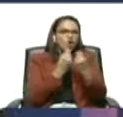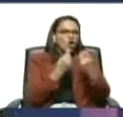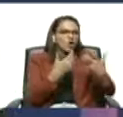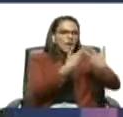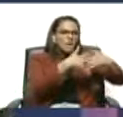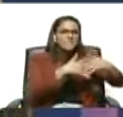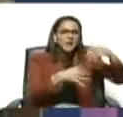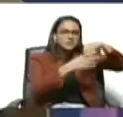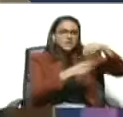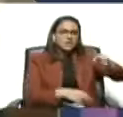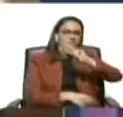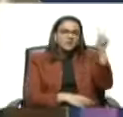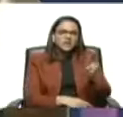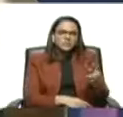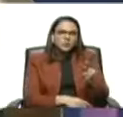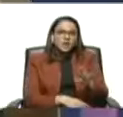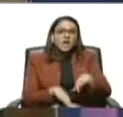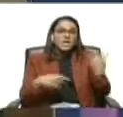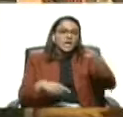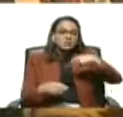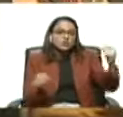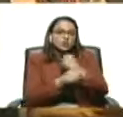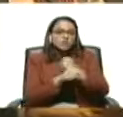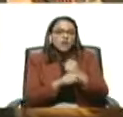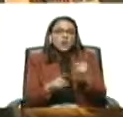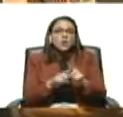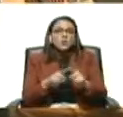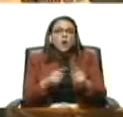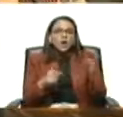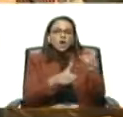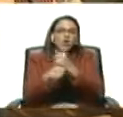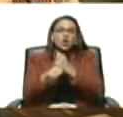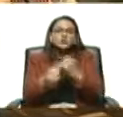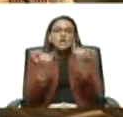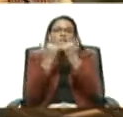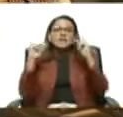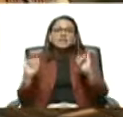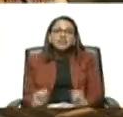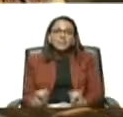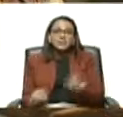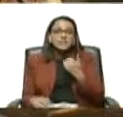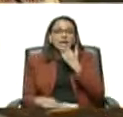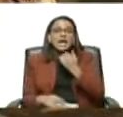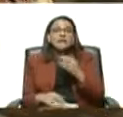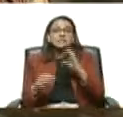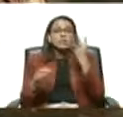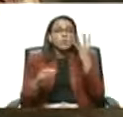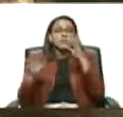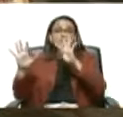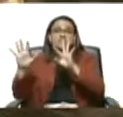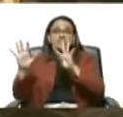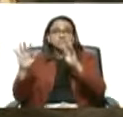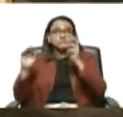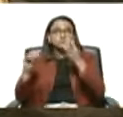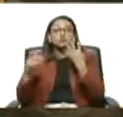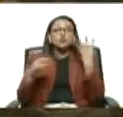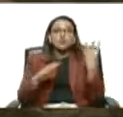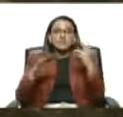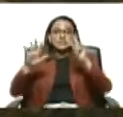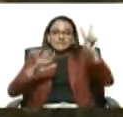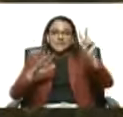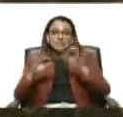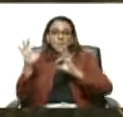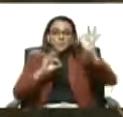dependiente, donde no producíamos ni nuestros alimentos. Hoy el 97% de los alimentos se produce en Venezuela para sustentar nuestros